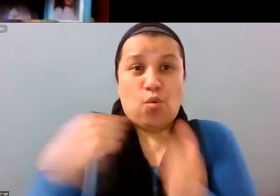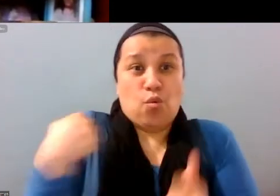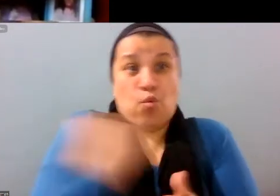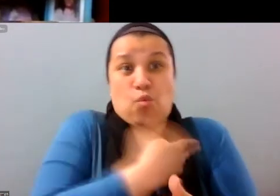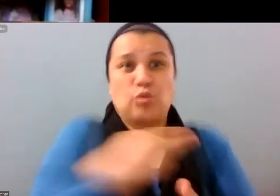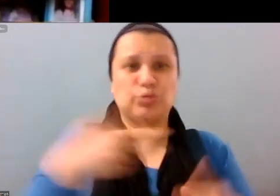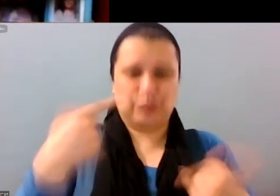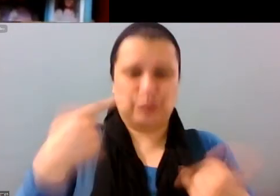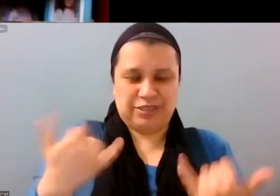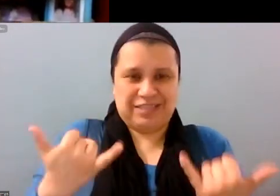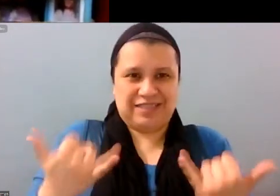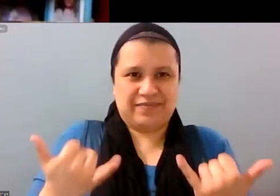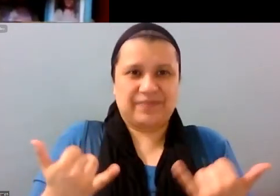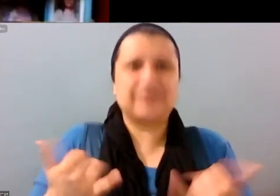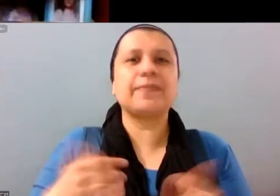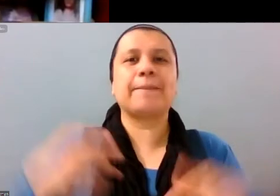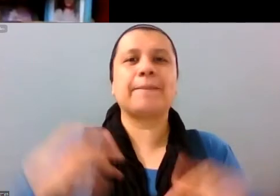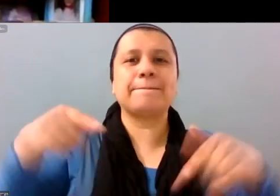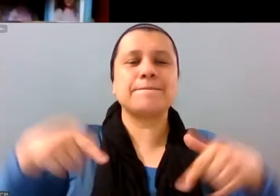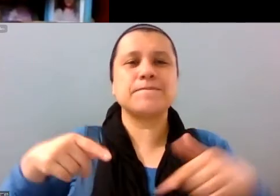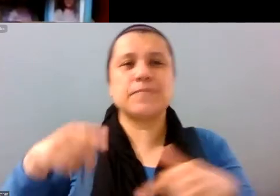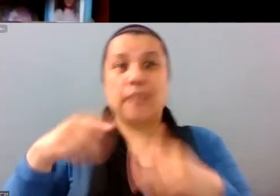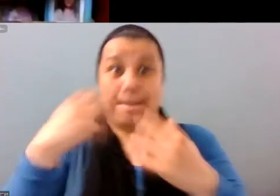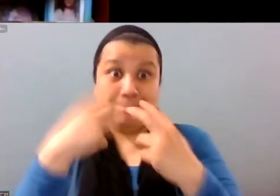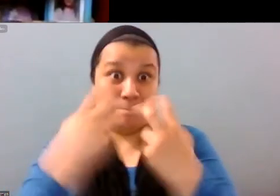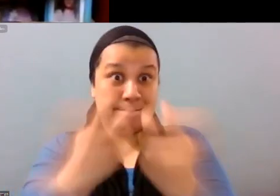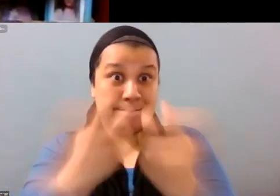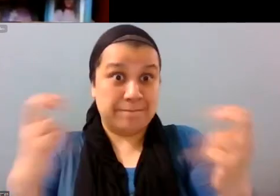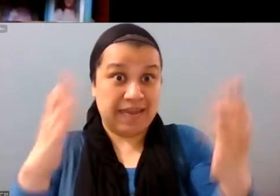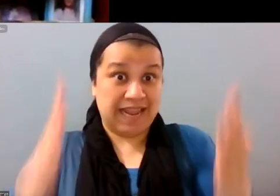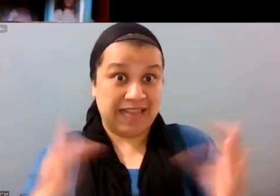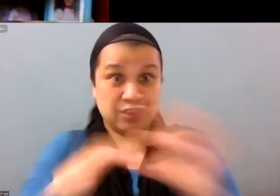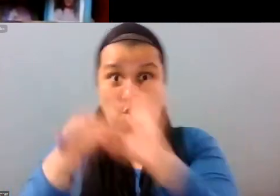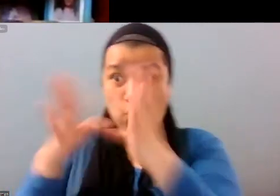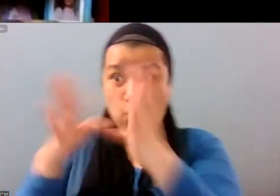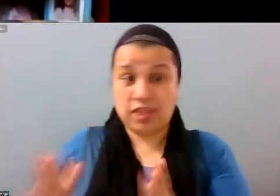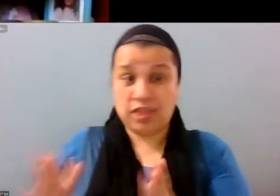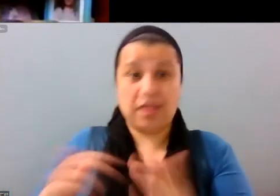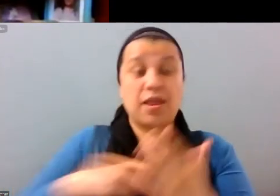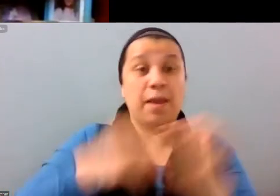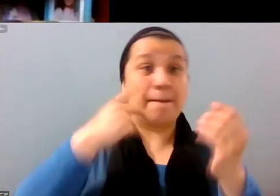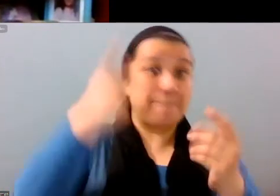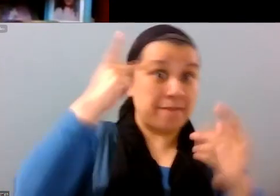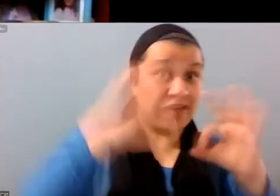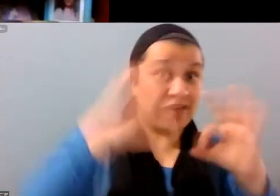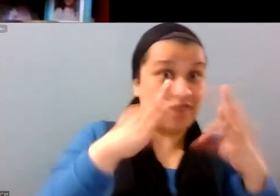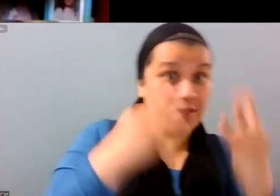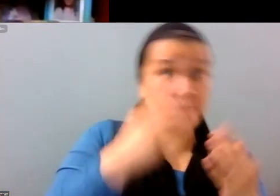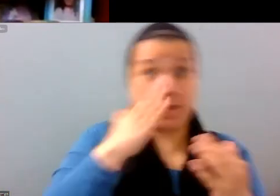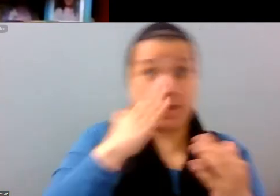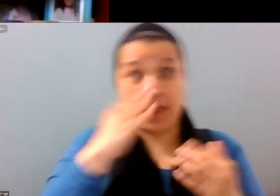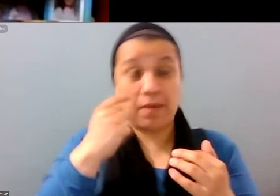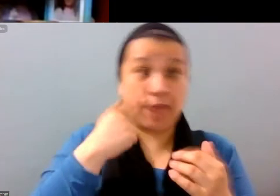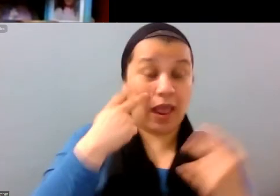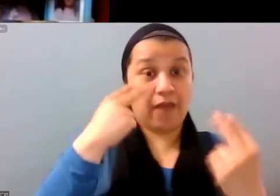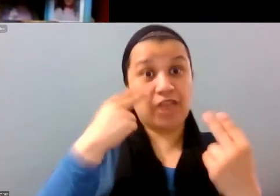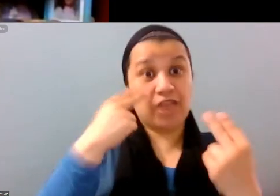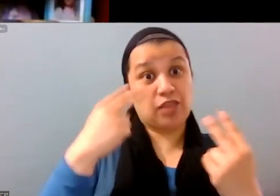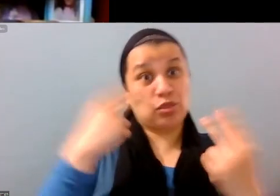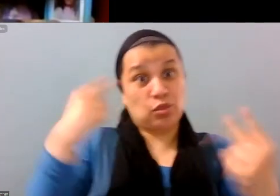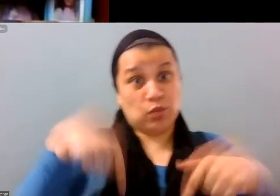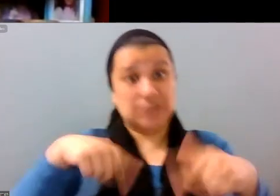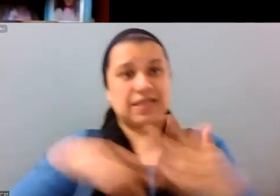panelistas como el equipo coordinador como los padres de familia y madres que están viendo este programa y los docentes todos tuvimos que